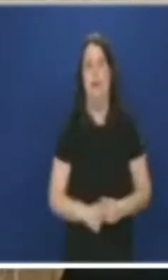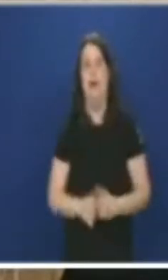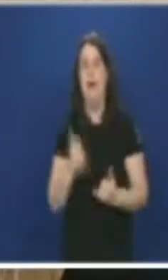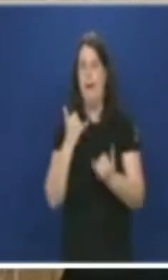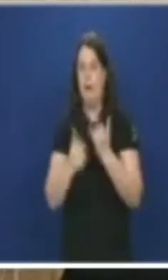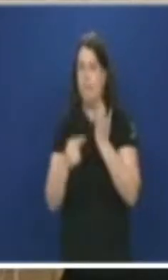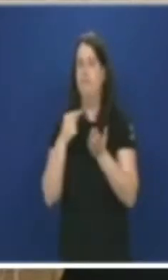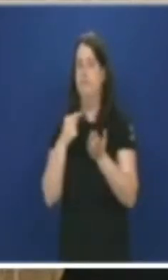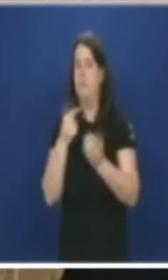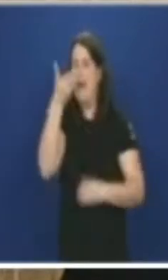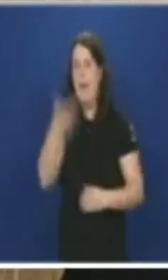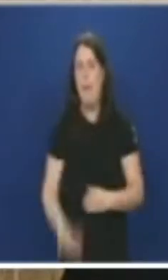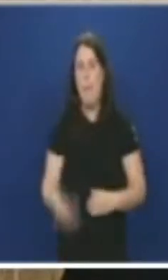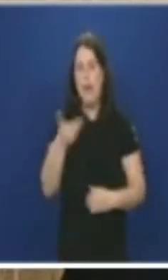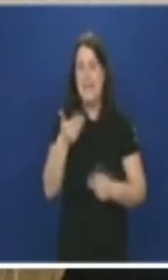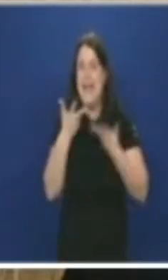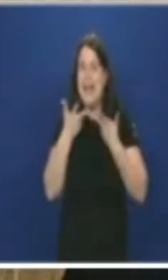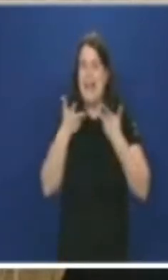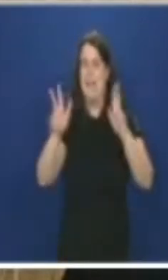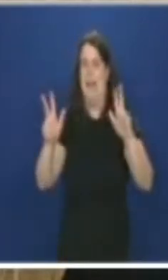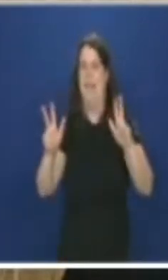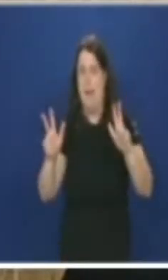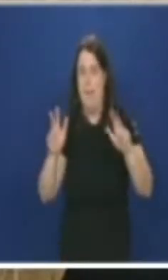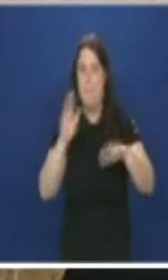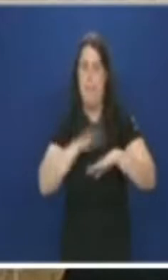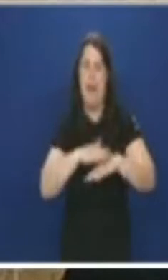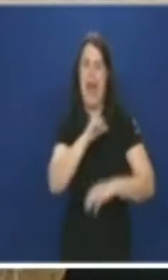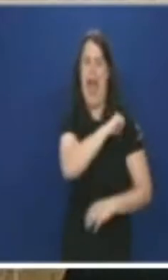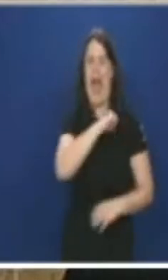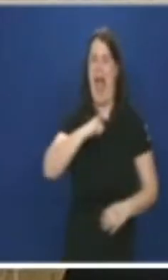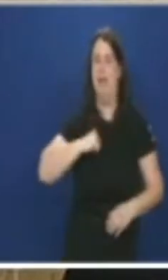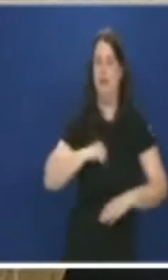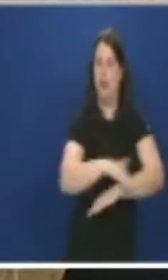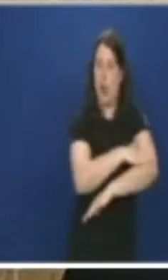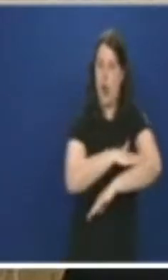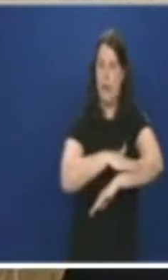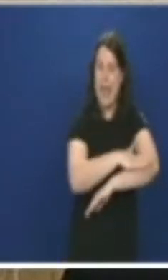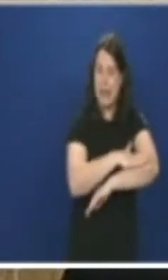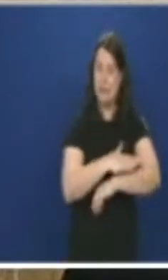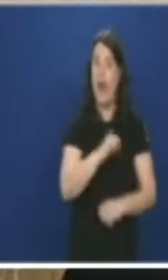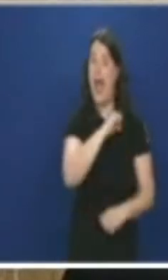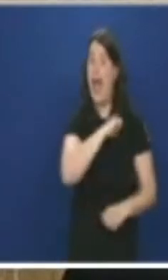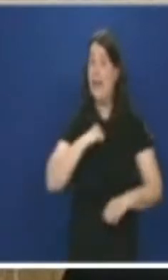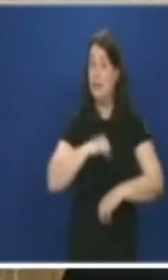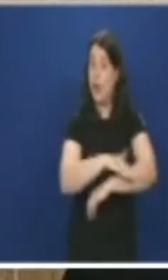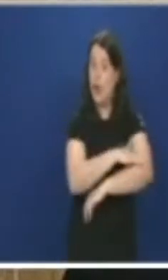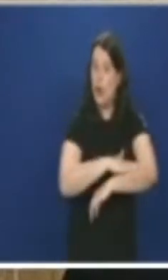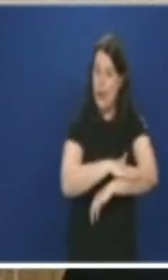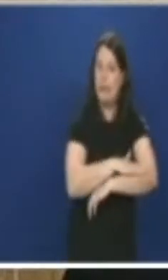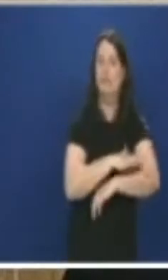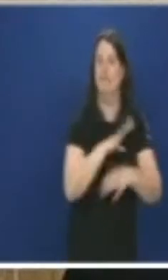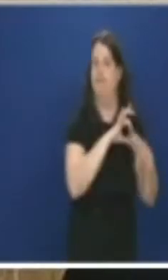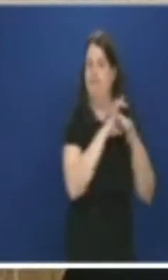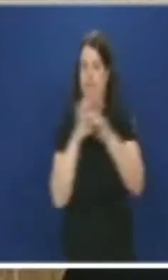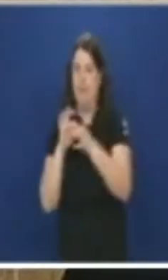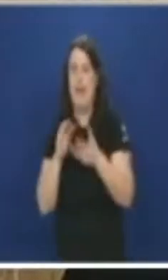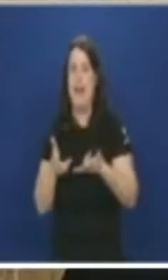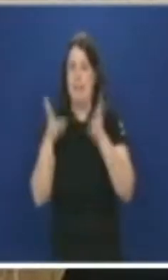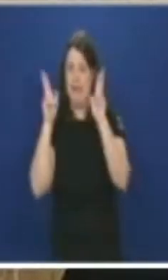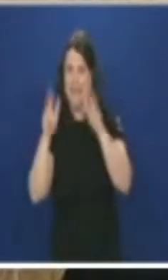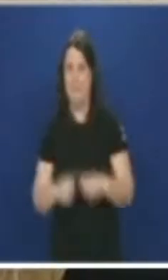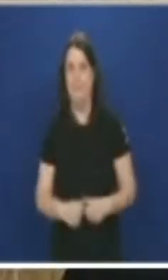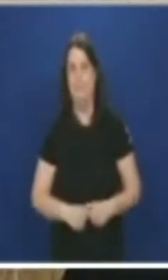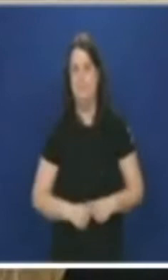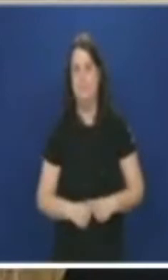do autogoberno e o autogoberno condición esencial da liberdade. Sen